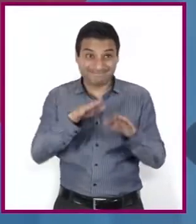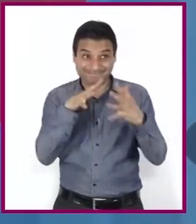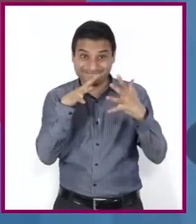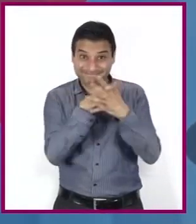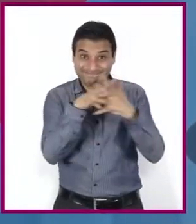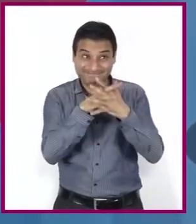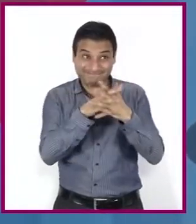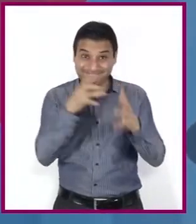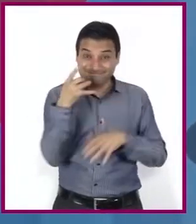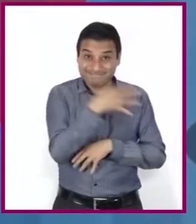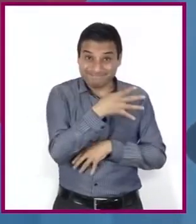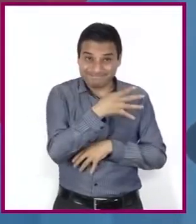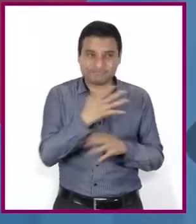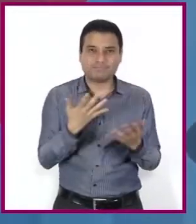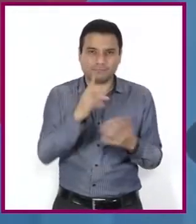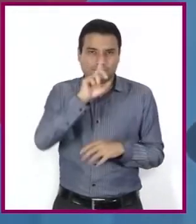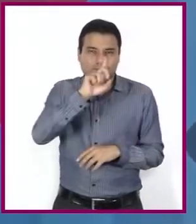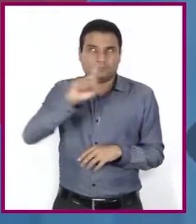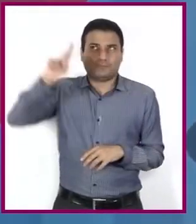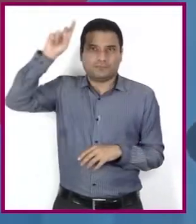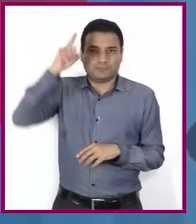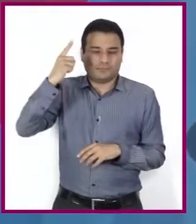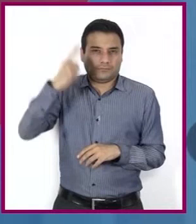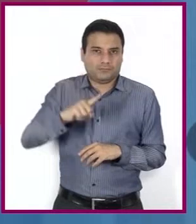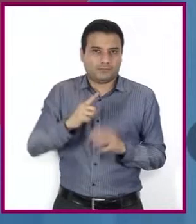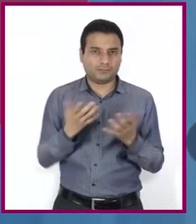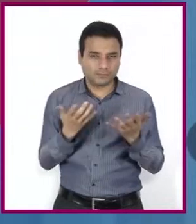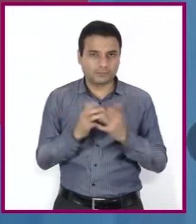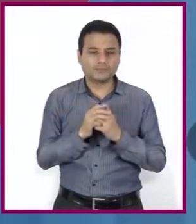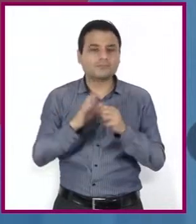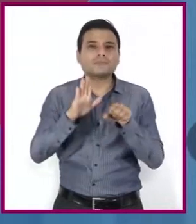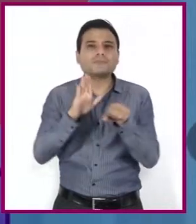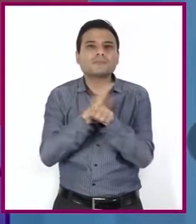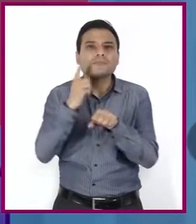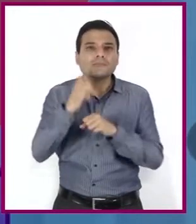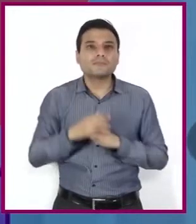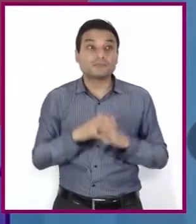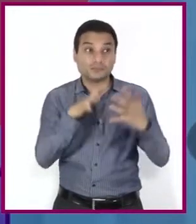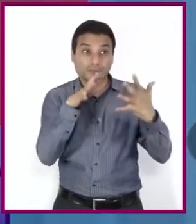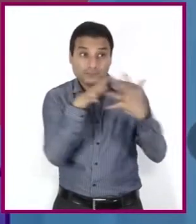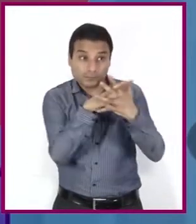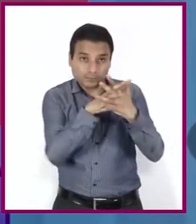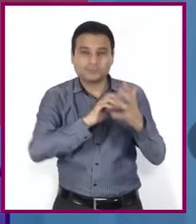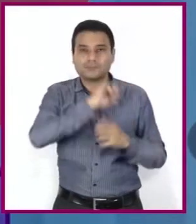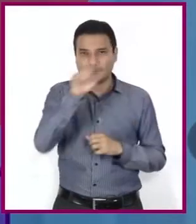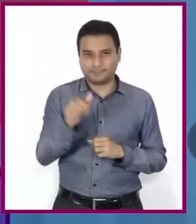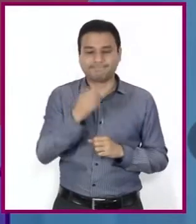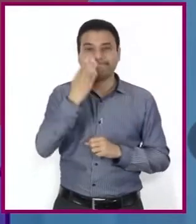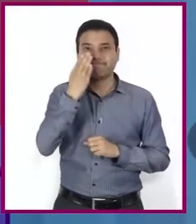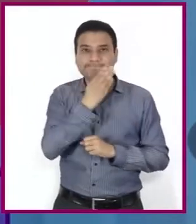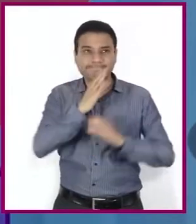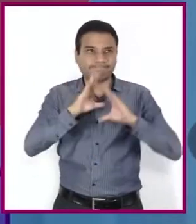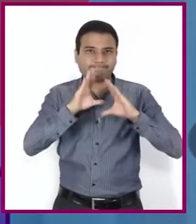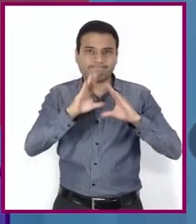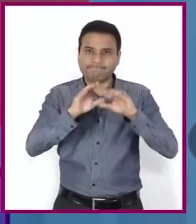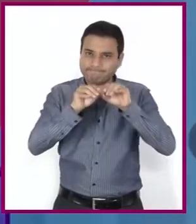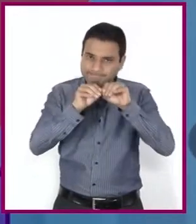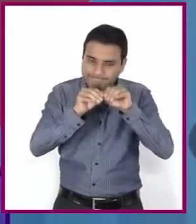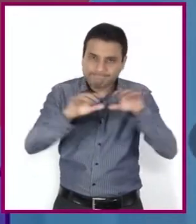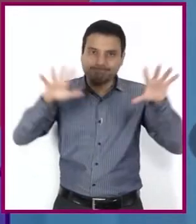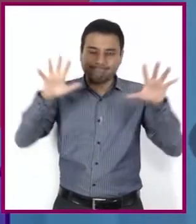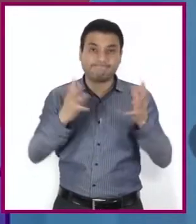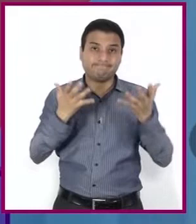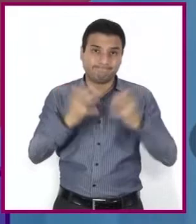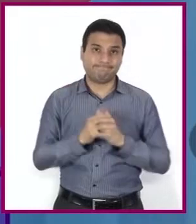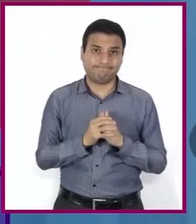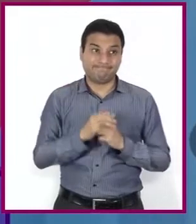territorios era una misión que Dios les había encomendado, puesto que sólo así se podía extender la religión cristiana y su mensaje redentor.